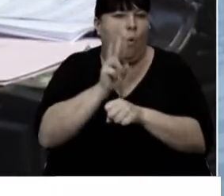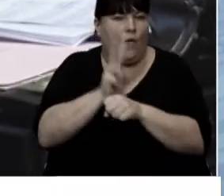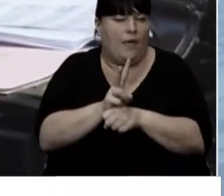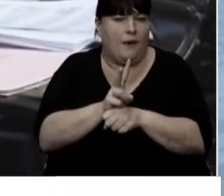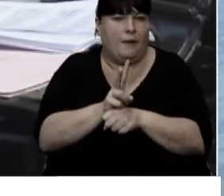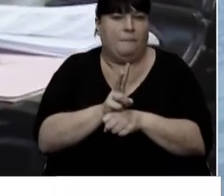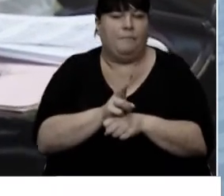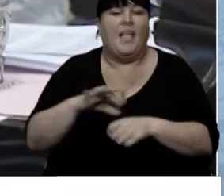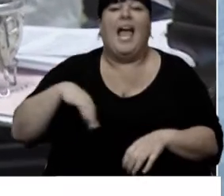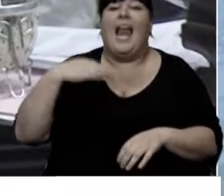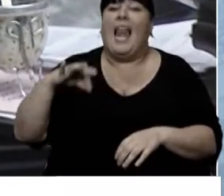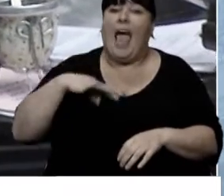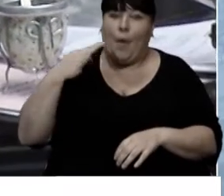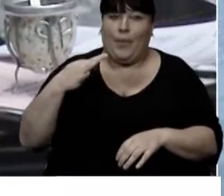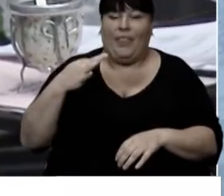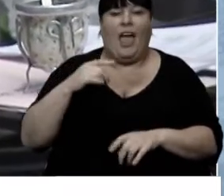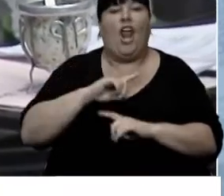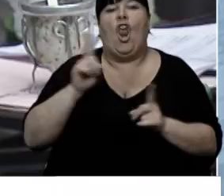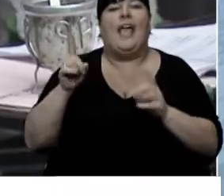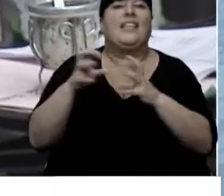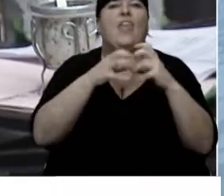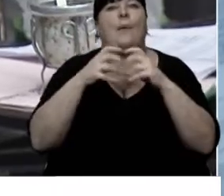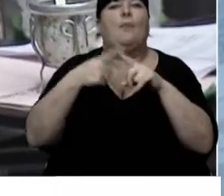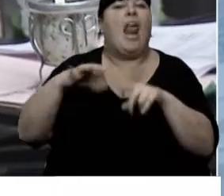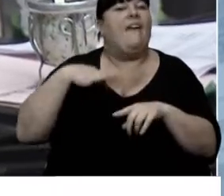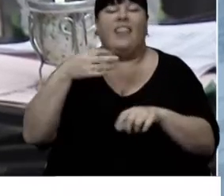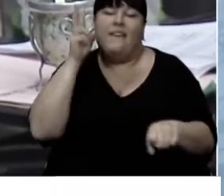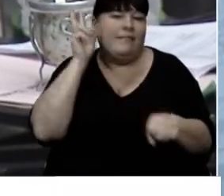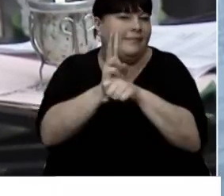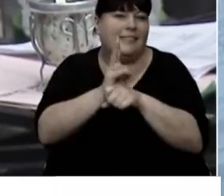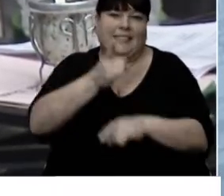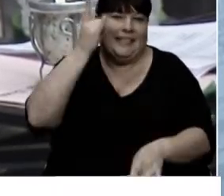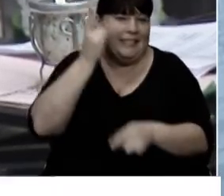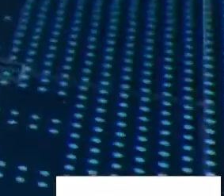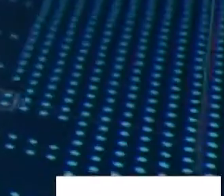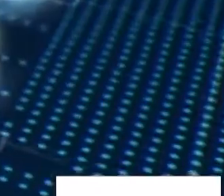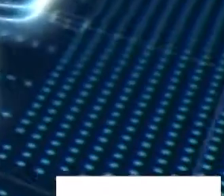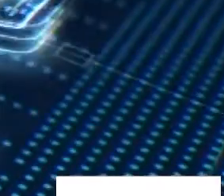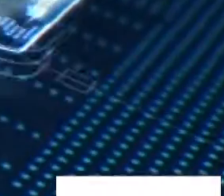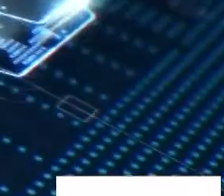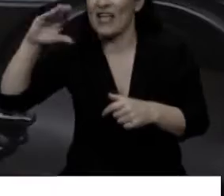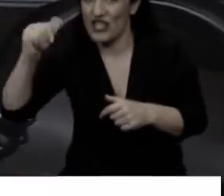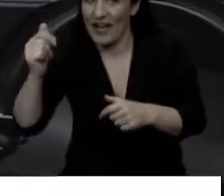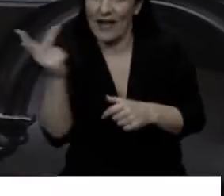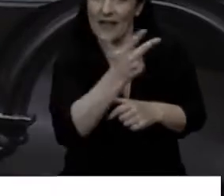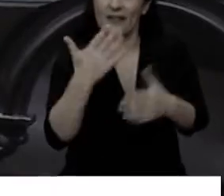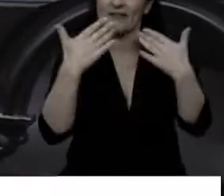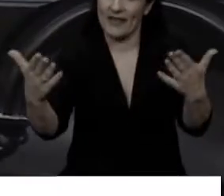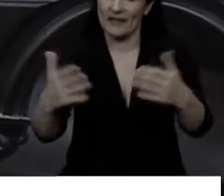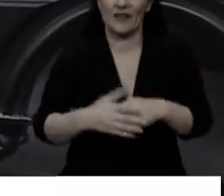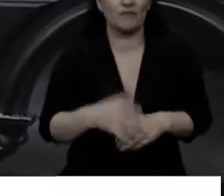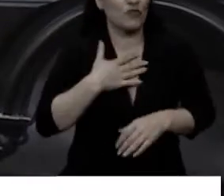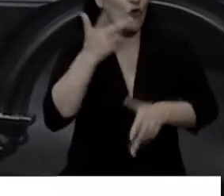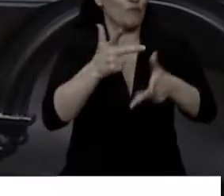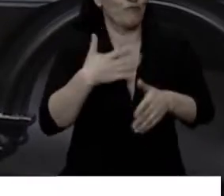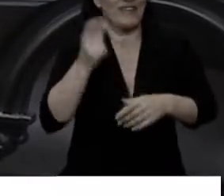proteger. La vida no se debate, se defiende siempre. Hablo desde la salud